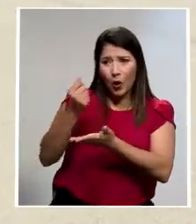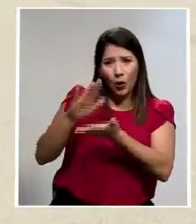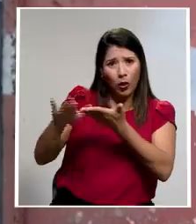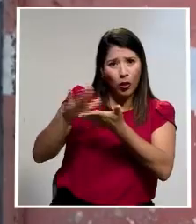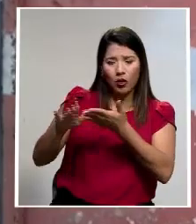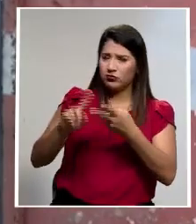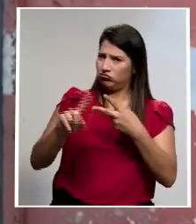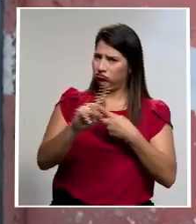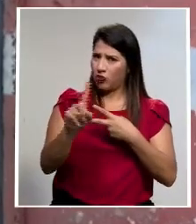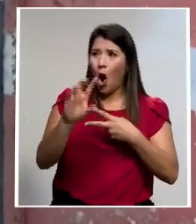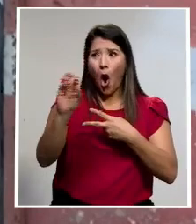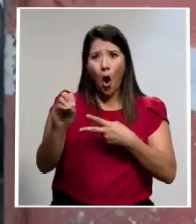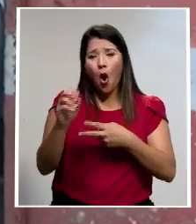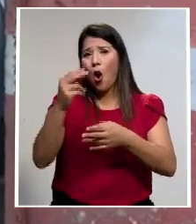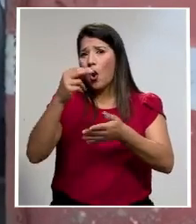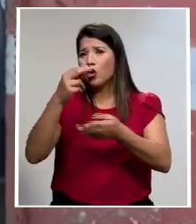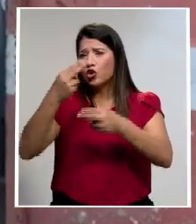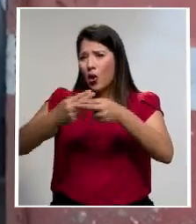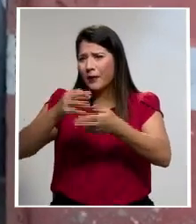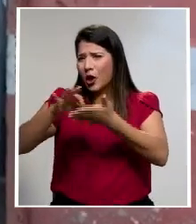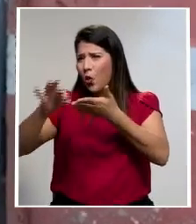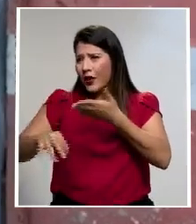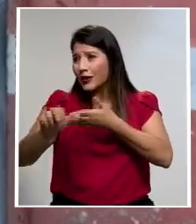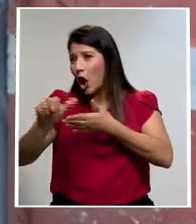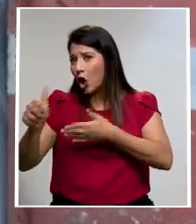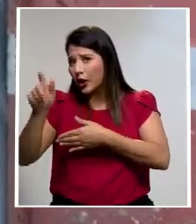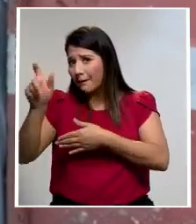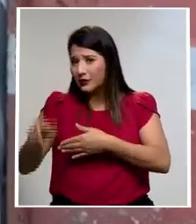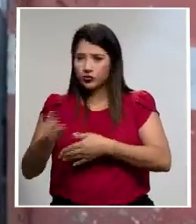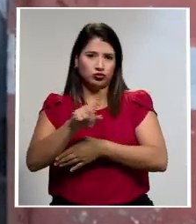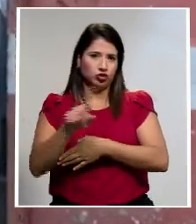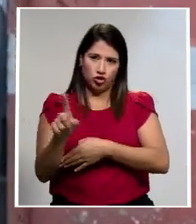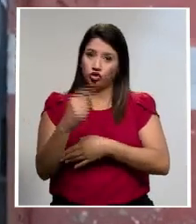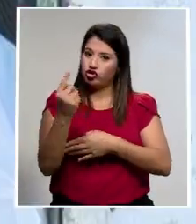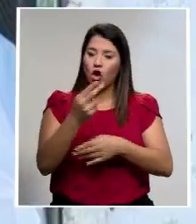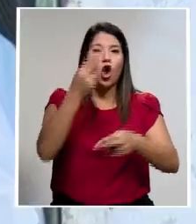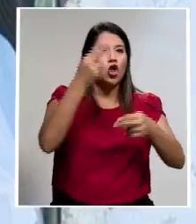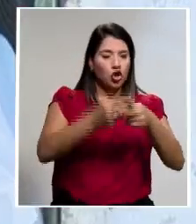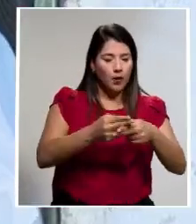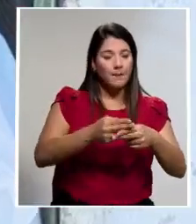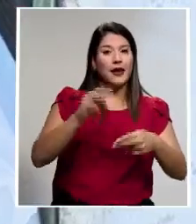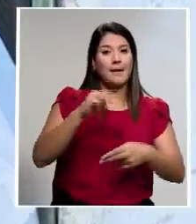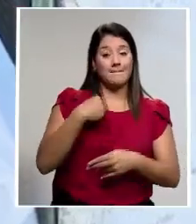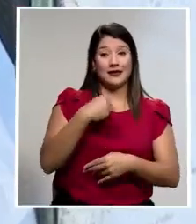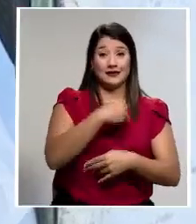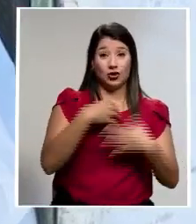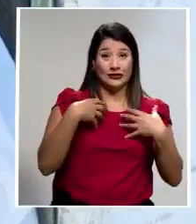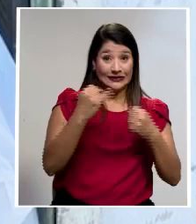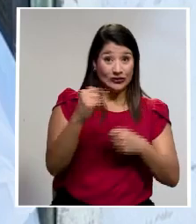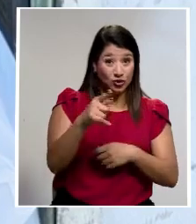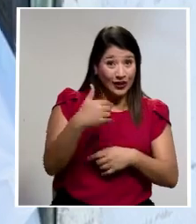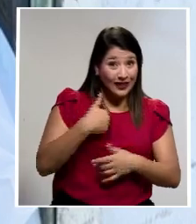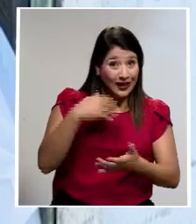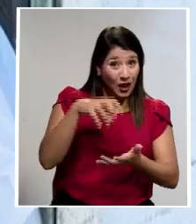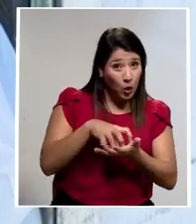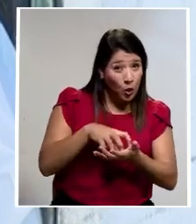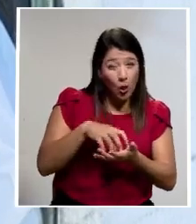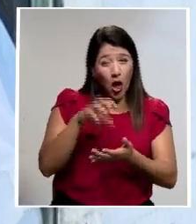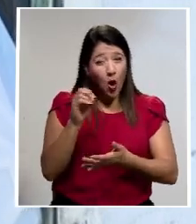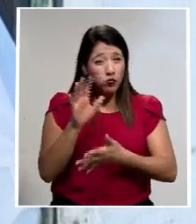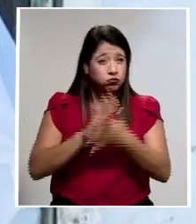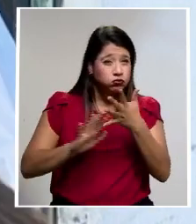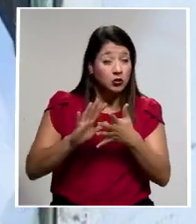Si usted enfrenta una situación donde medie un cobro por parte de un supuesto funcionario o bien tenga alguna duda, puede consultar